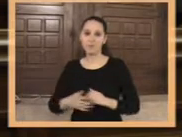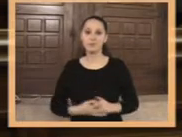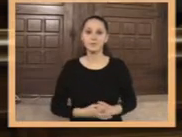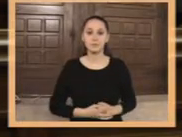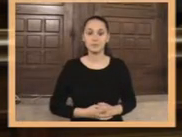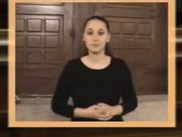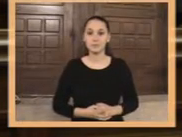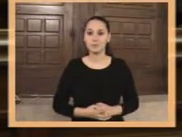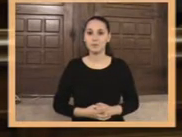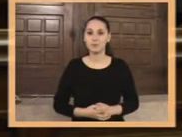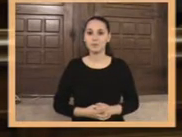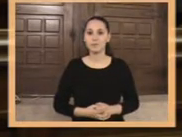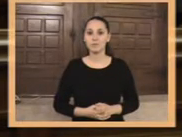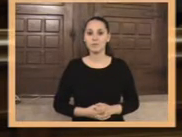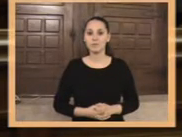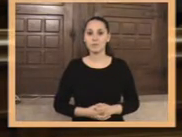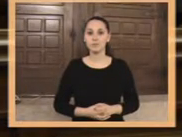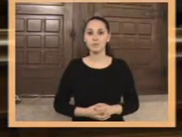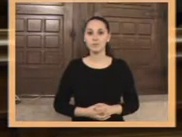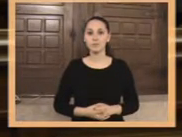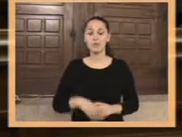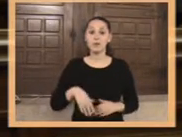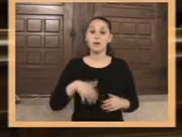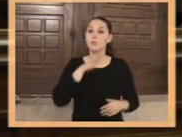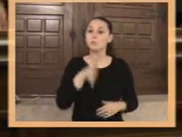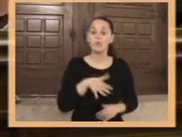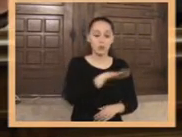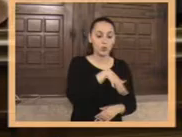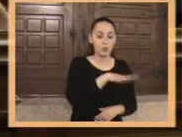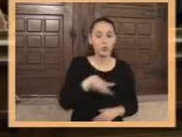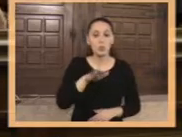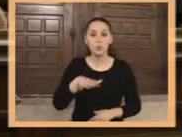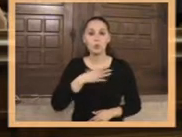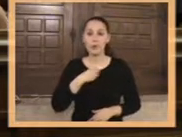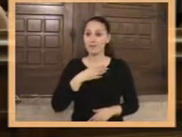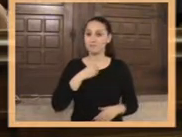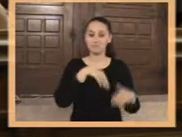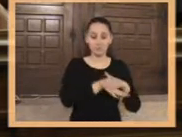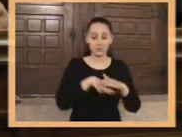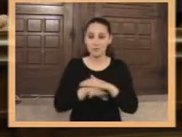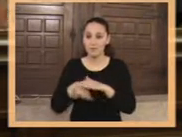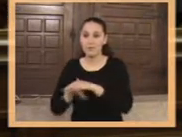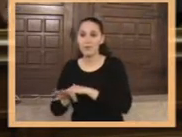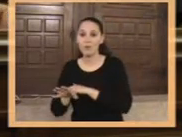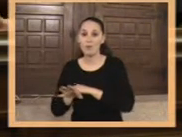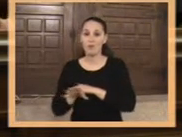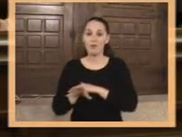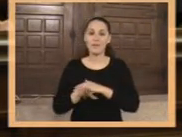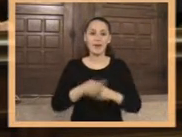cuanto las dependencias destinadas a archivos son insuficientes, son insalubres incluso y desde